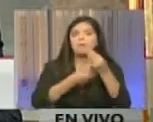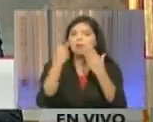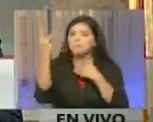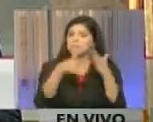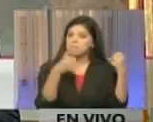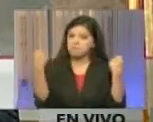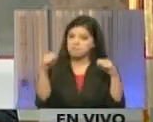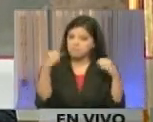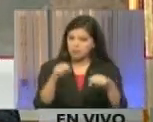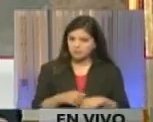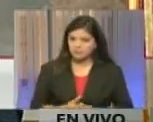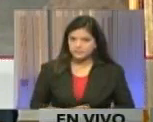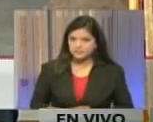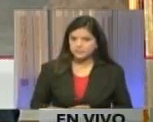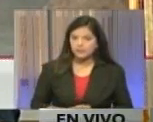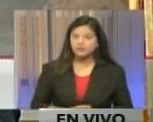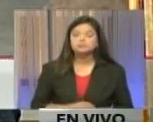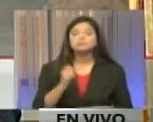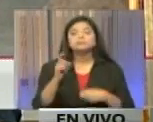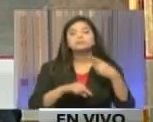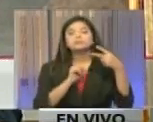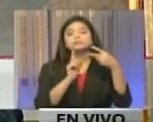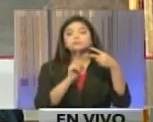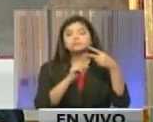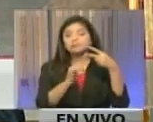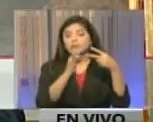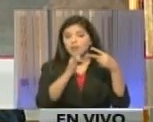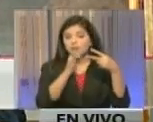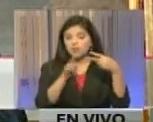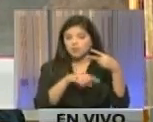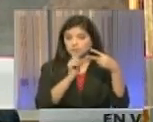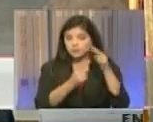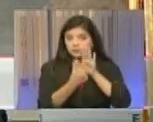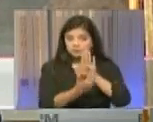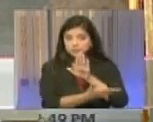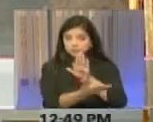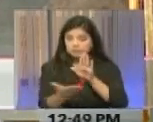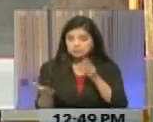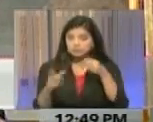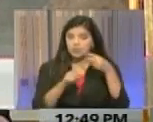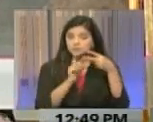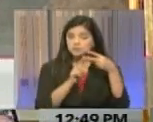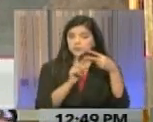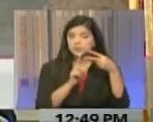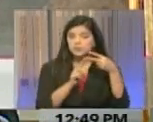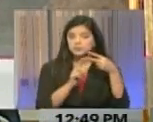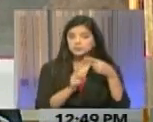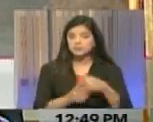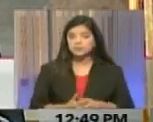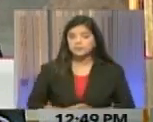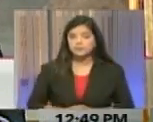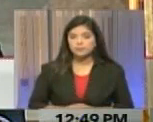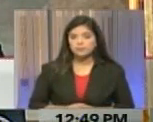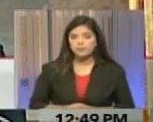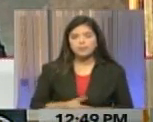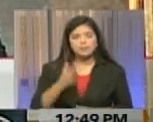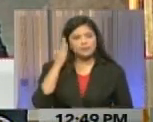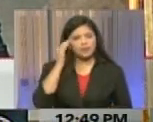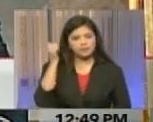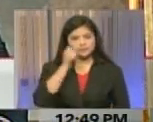política. La segunda información que quisiera transmitirle tiene que ver, como lo sabemos, el día